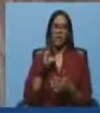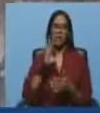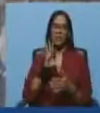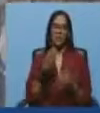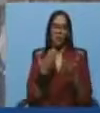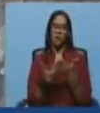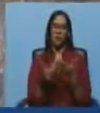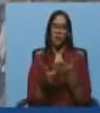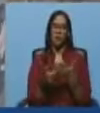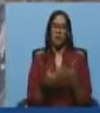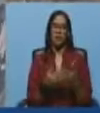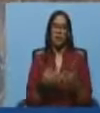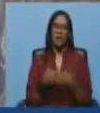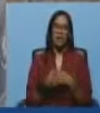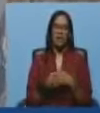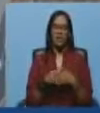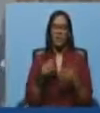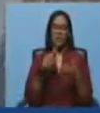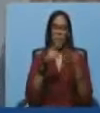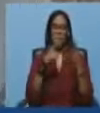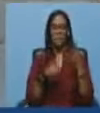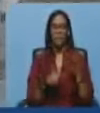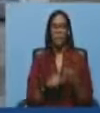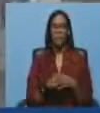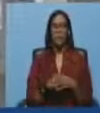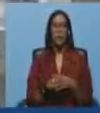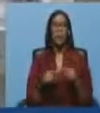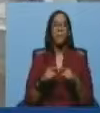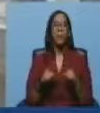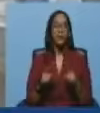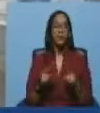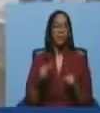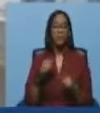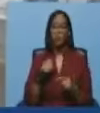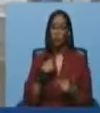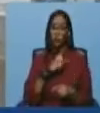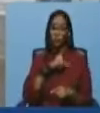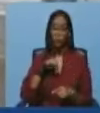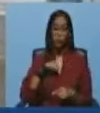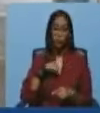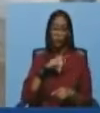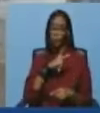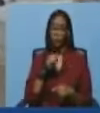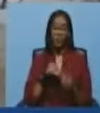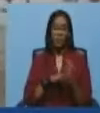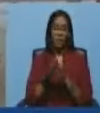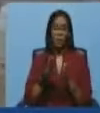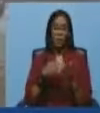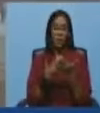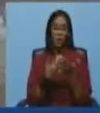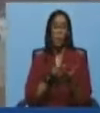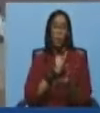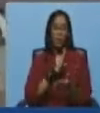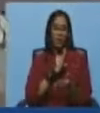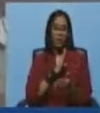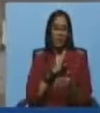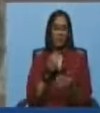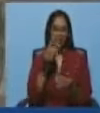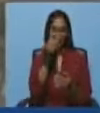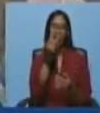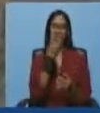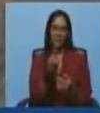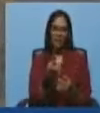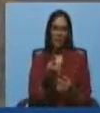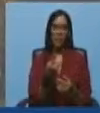plataformas, la del humor, la del otro, la del otro y la del otro. Pero si nosotros no desarrollamos plataformas propias que sean atractivas,